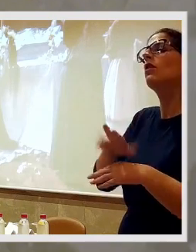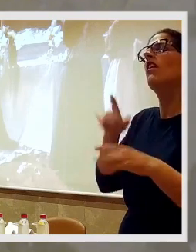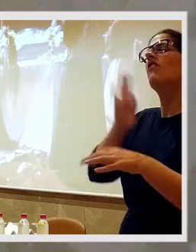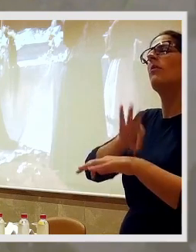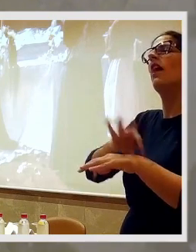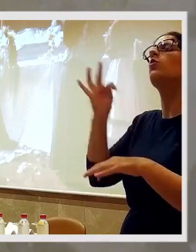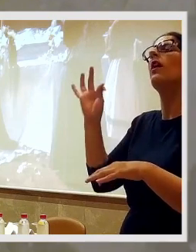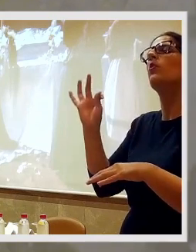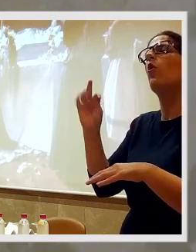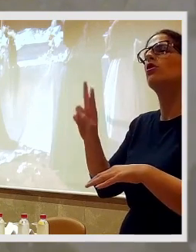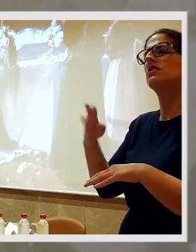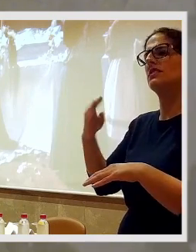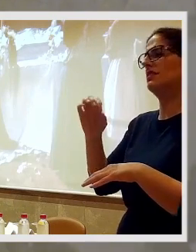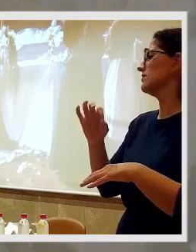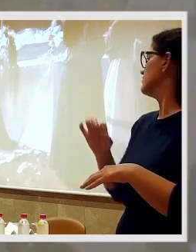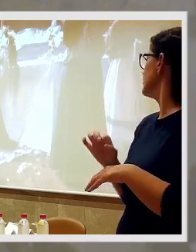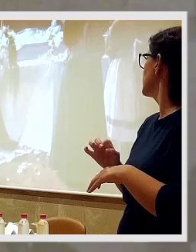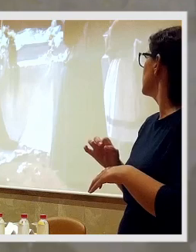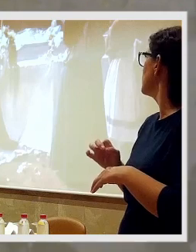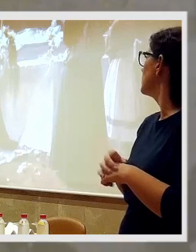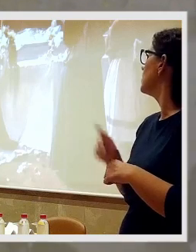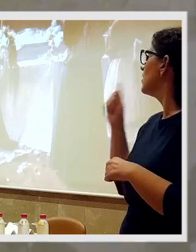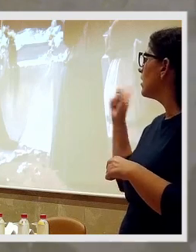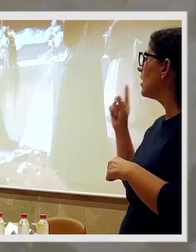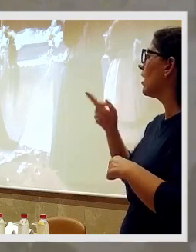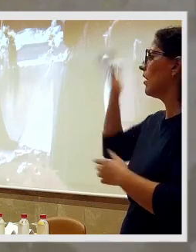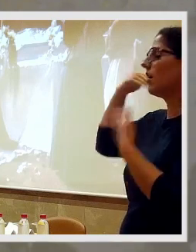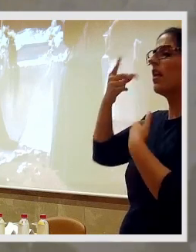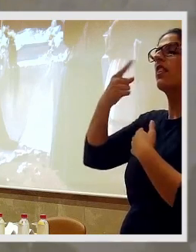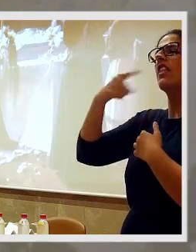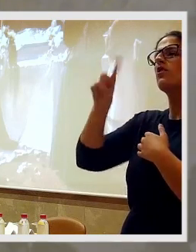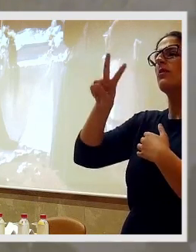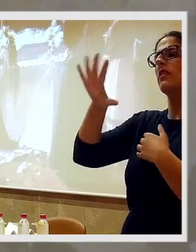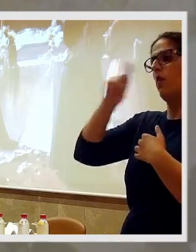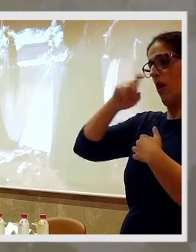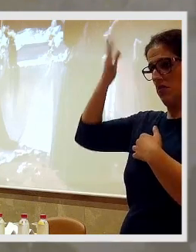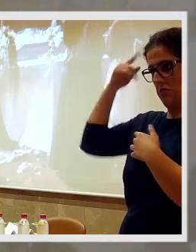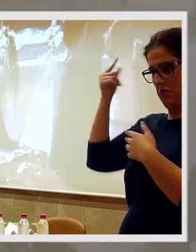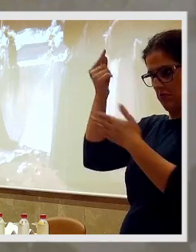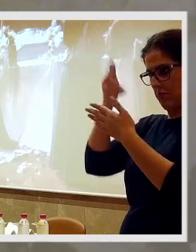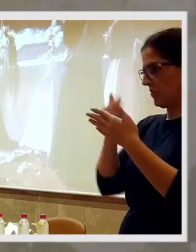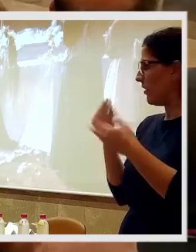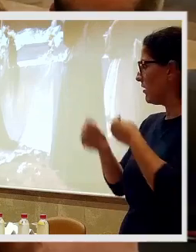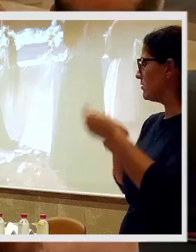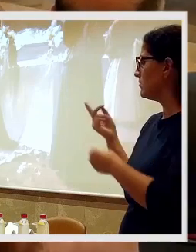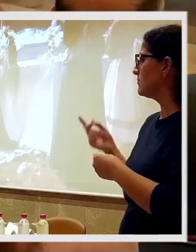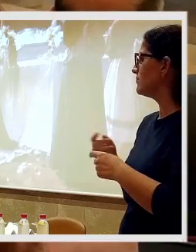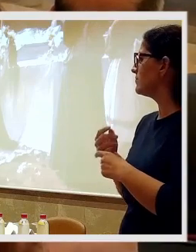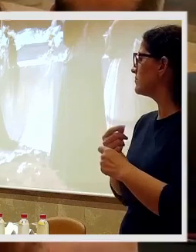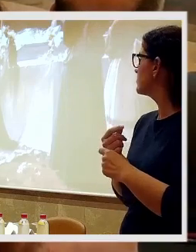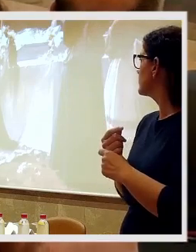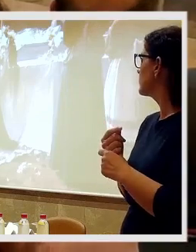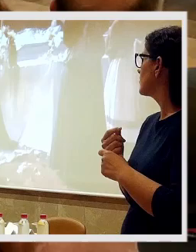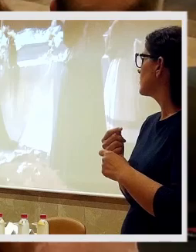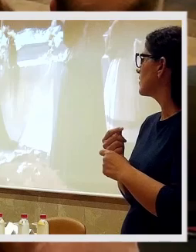tuberculosis a los 20 años. Esto fue hace 125 años. Y esto nos da pie